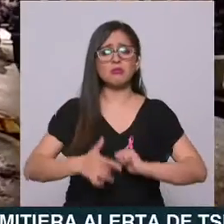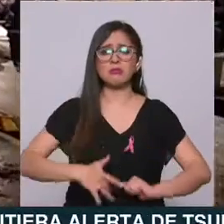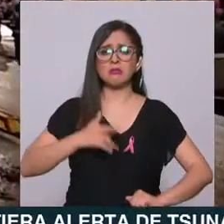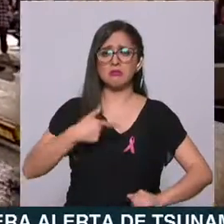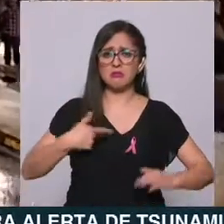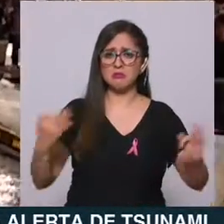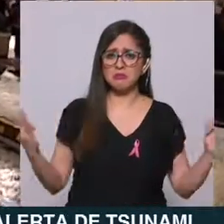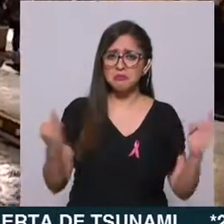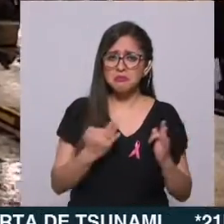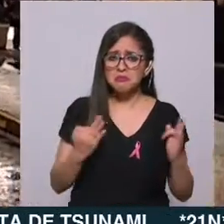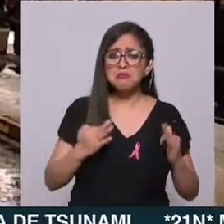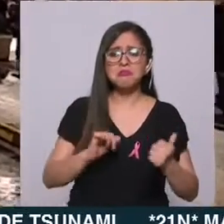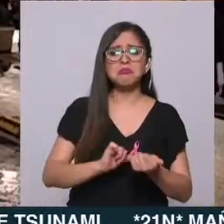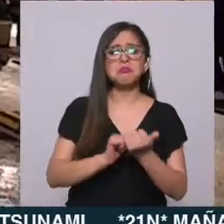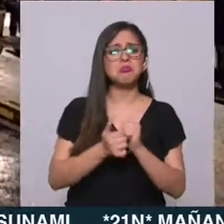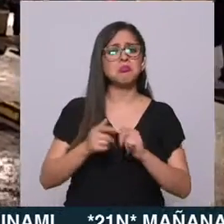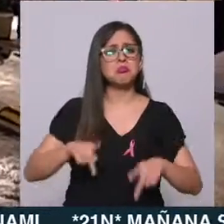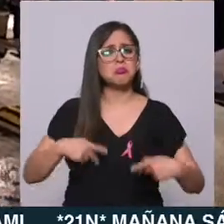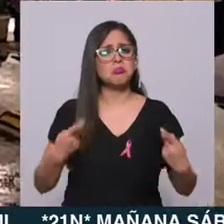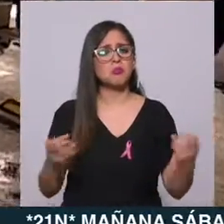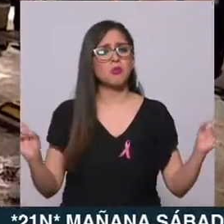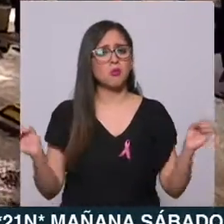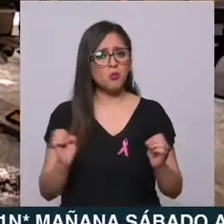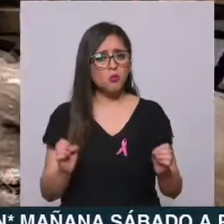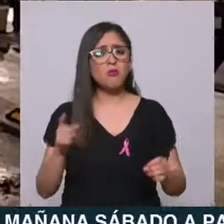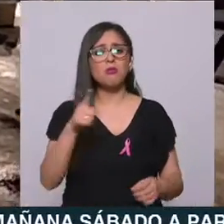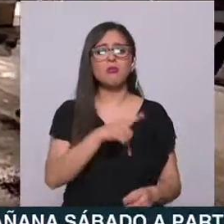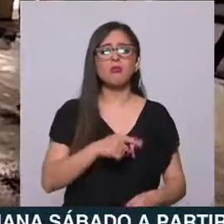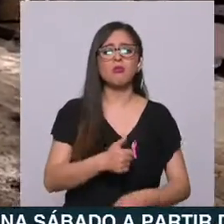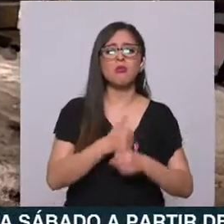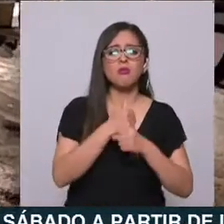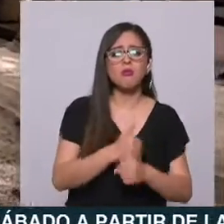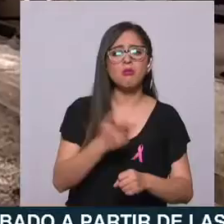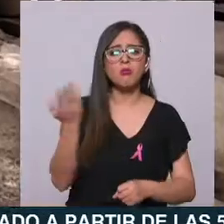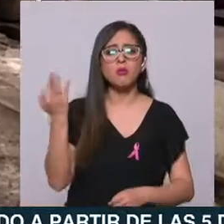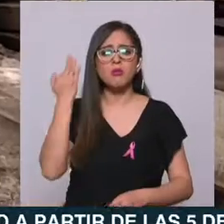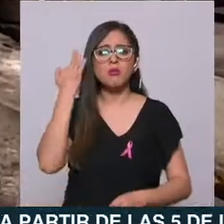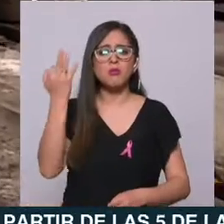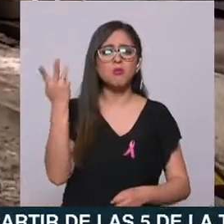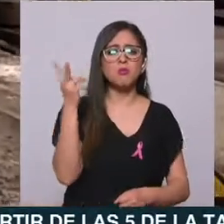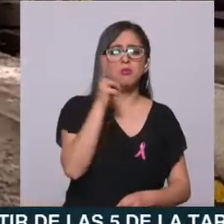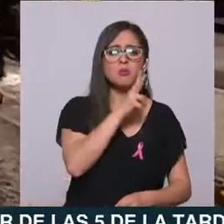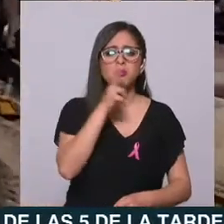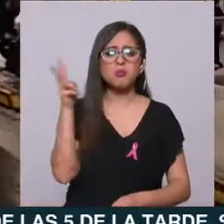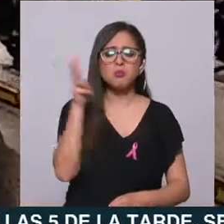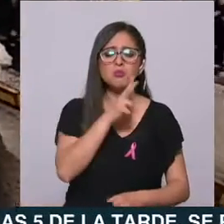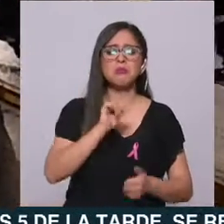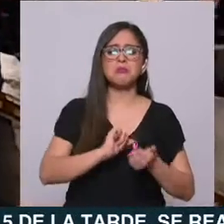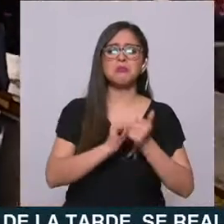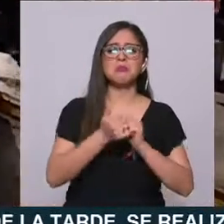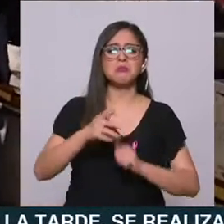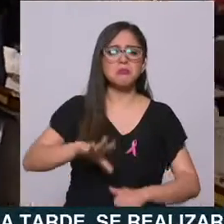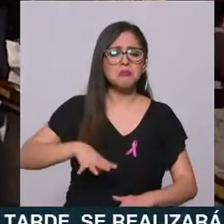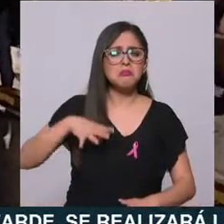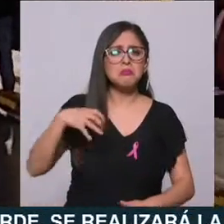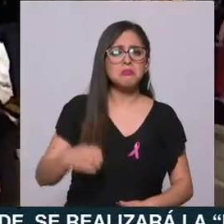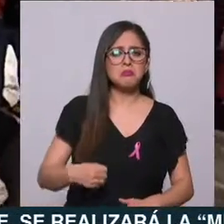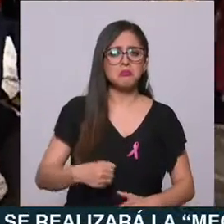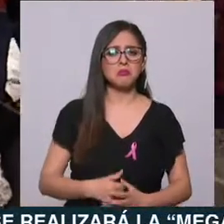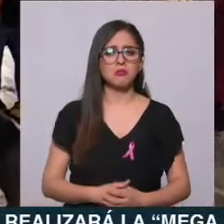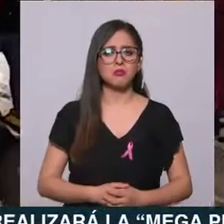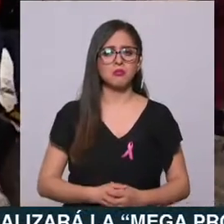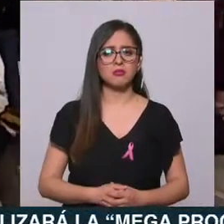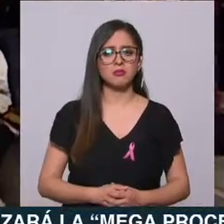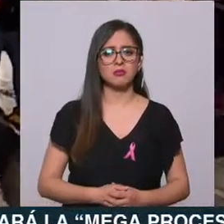temperatura, no han caído en el ánimo. Han estado soportando las inclemencias del tiempo con bastante gallardía, diría yo,